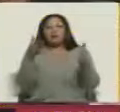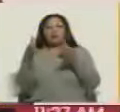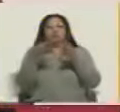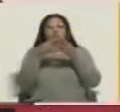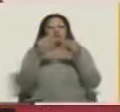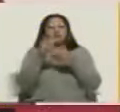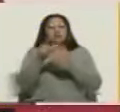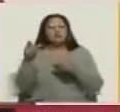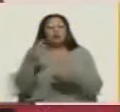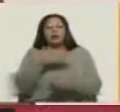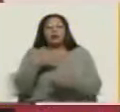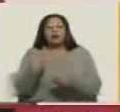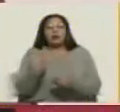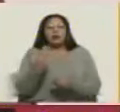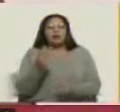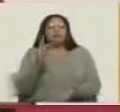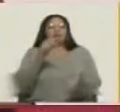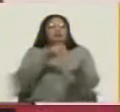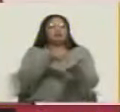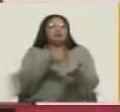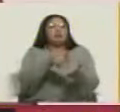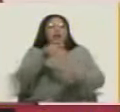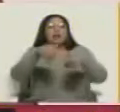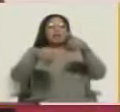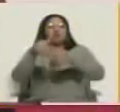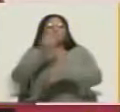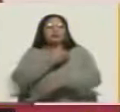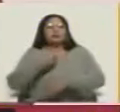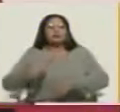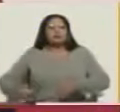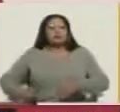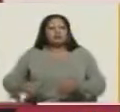candidatos se registran, se postulan por vía